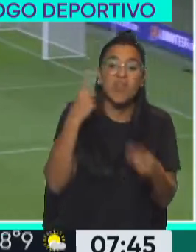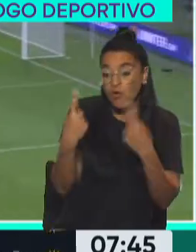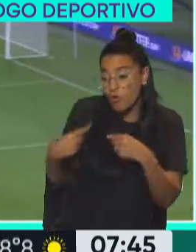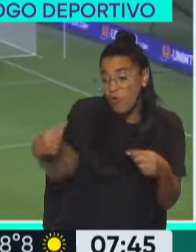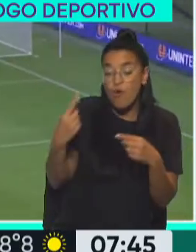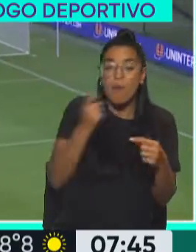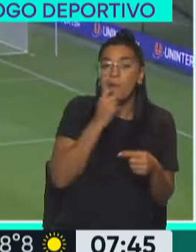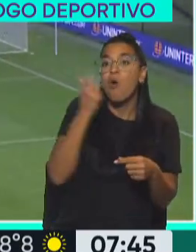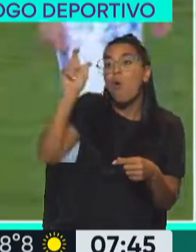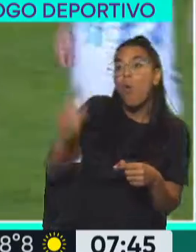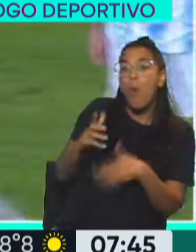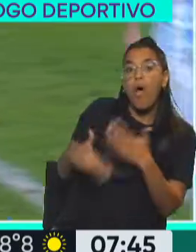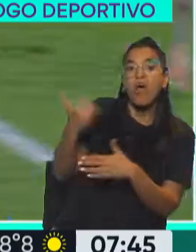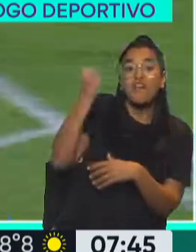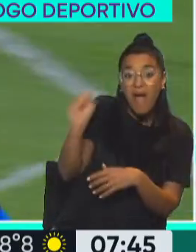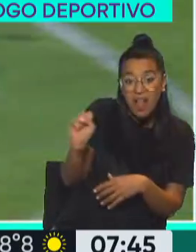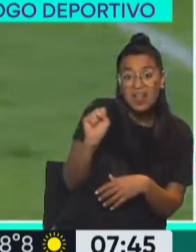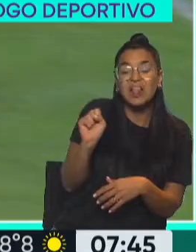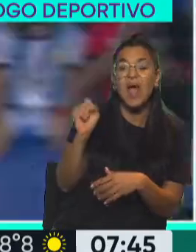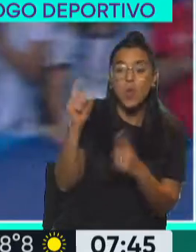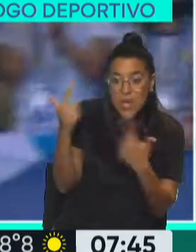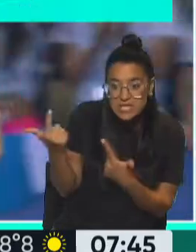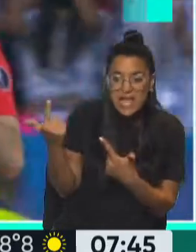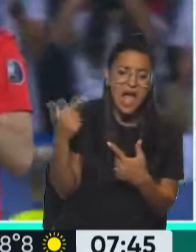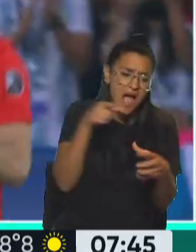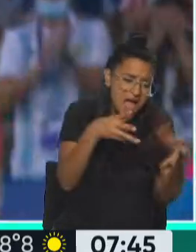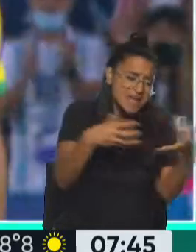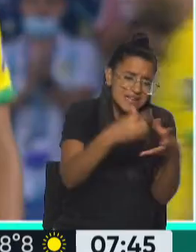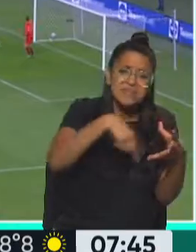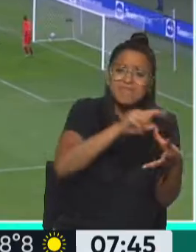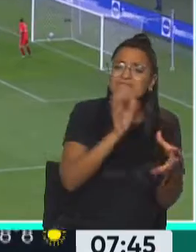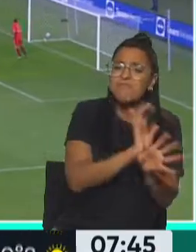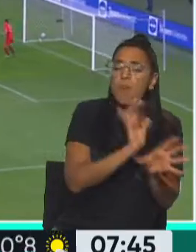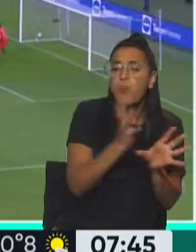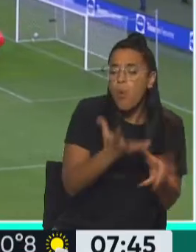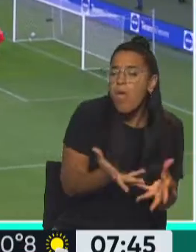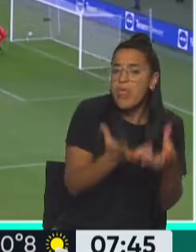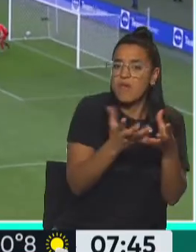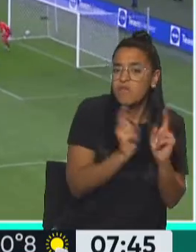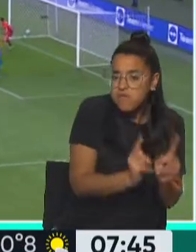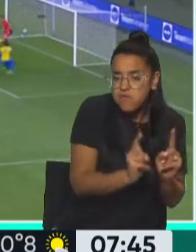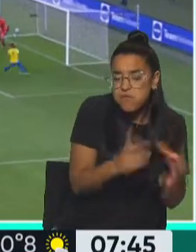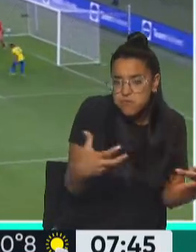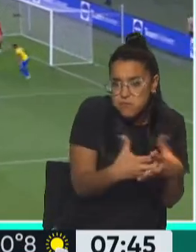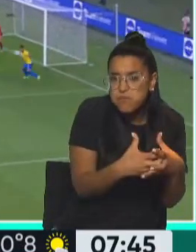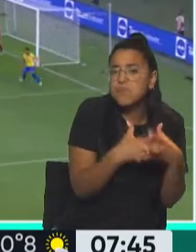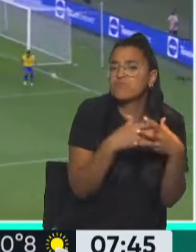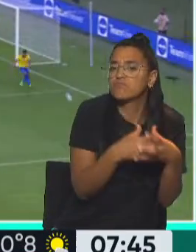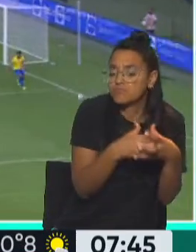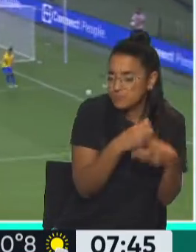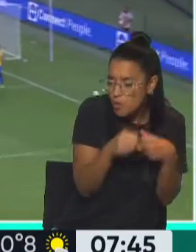cualquier jugador que falte, este grupo puede sostener la presencia o la ausencia de ese jugador.